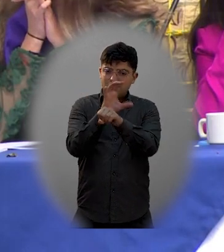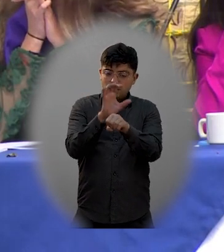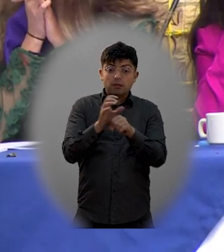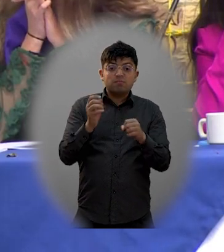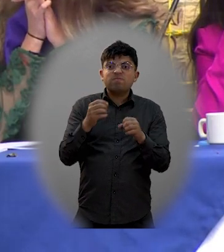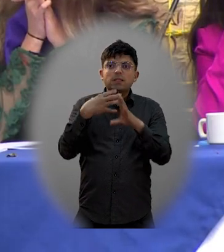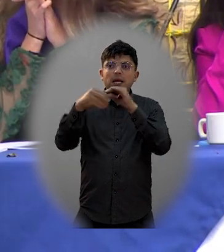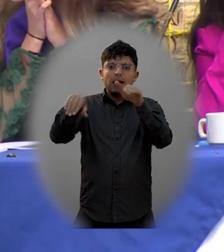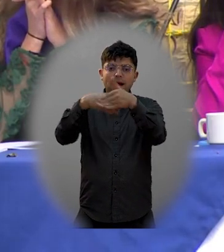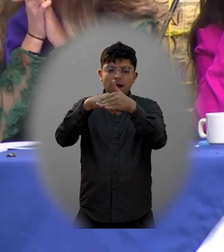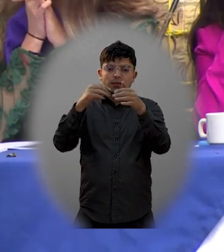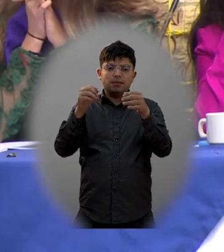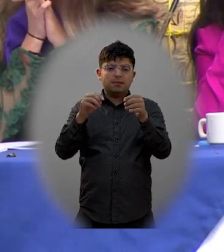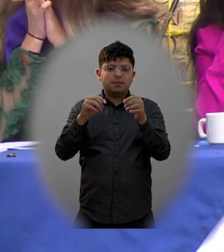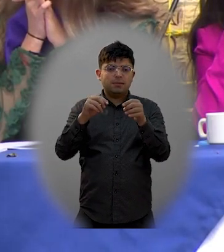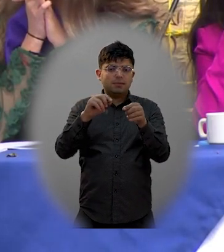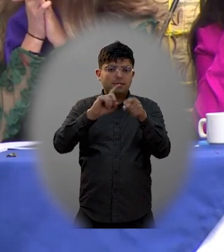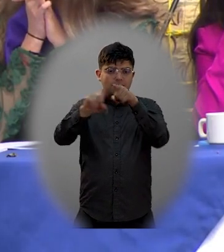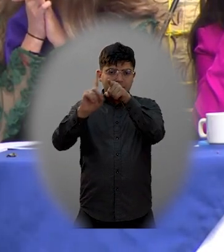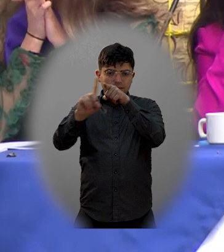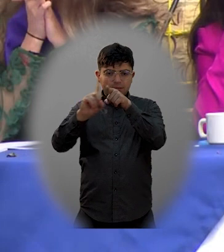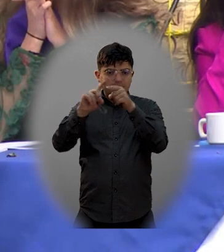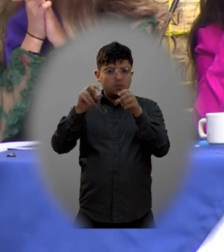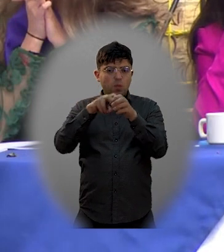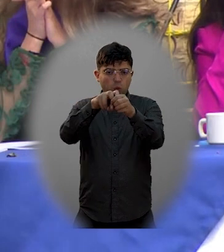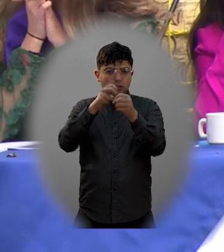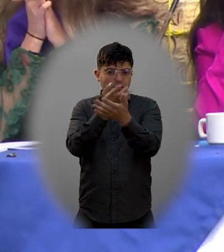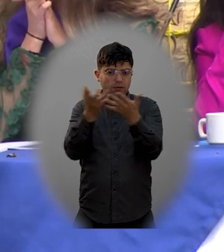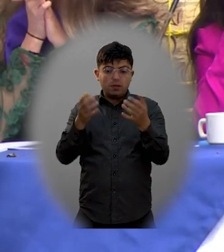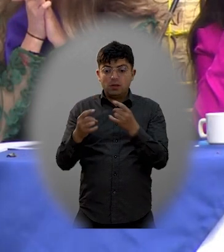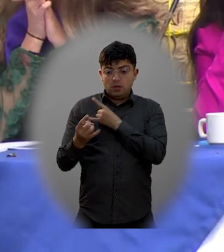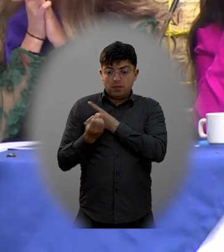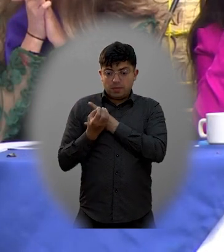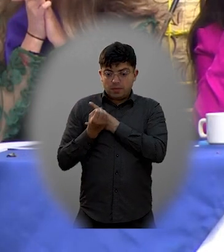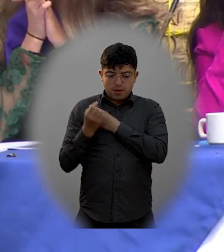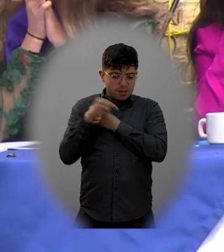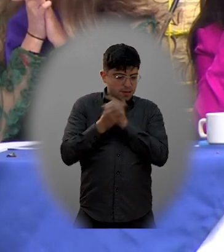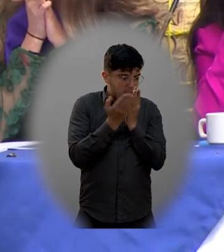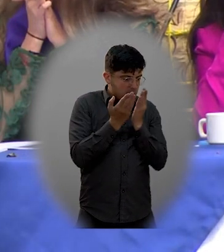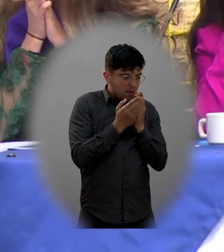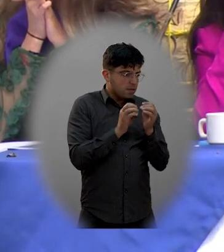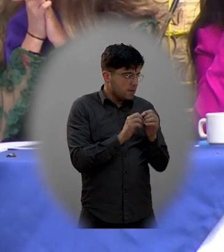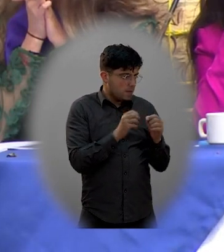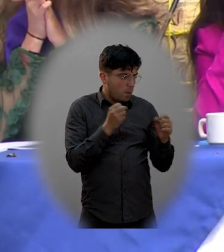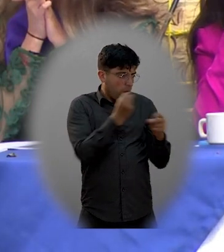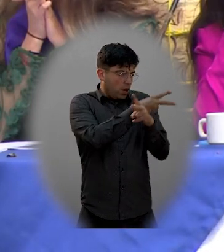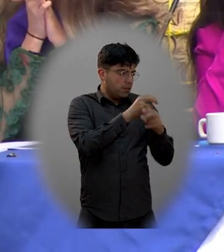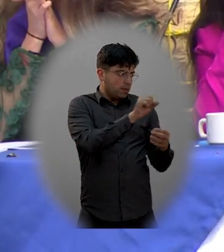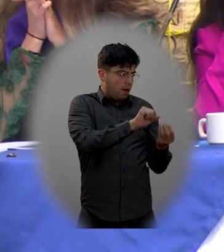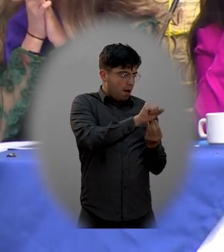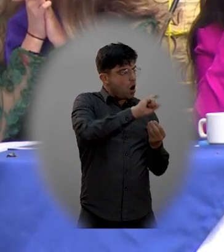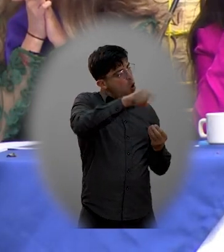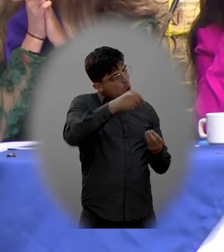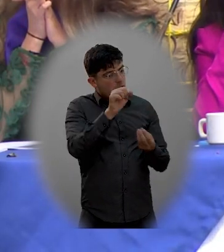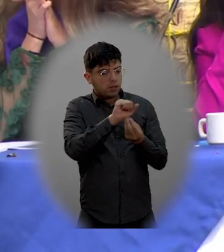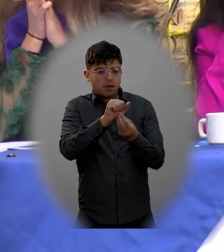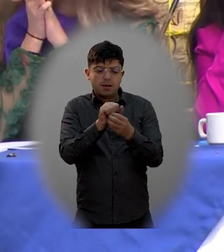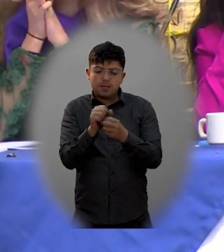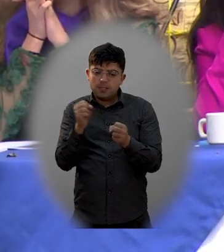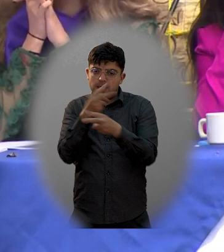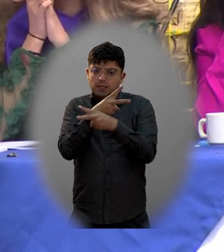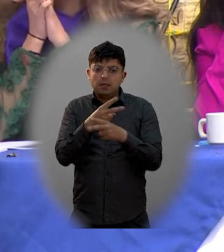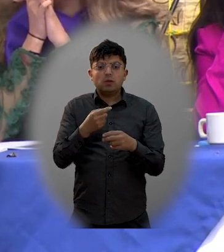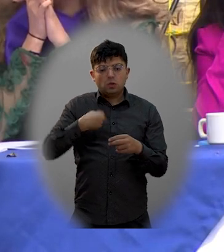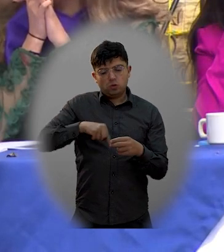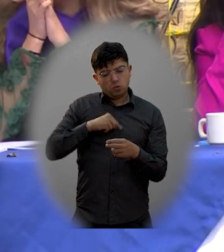los transportes públicos, que estudian en la Universidad Pedagógica, que van y violentan a nosotras y a otras mujeres. Exigimos, denunciamos